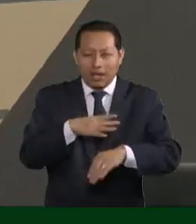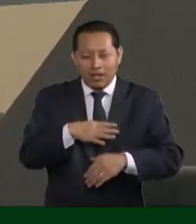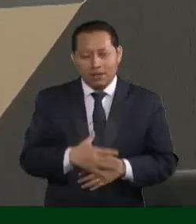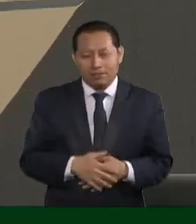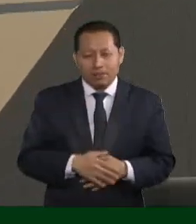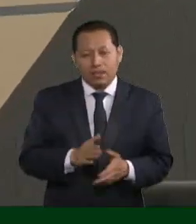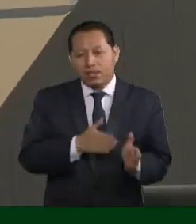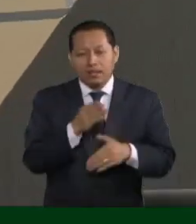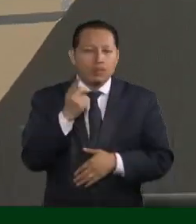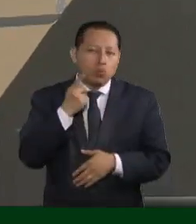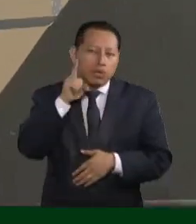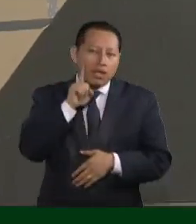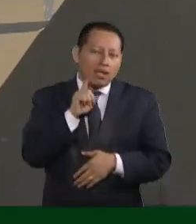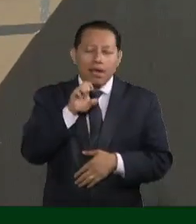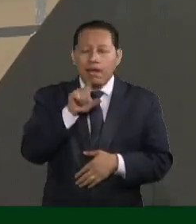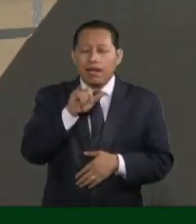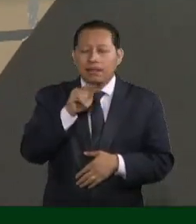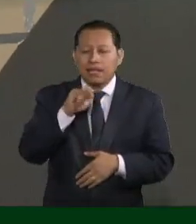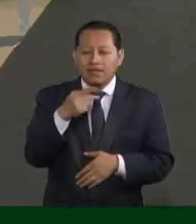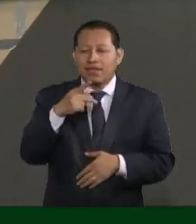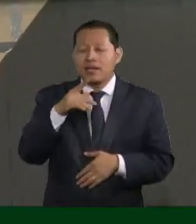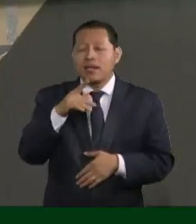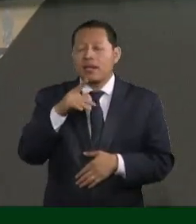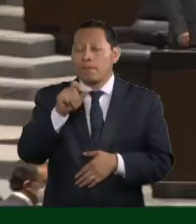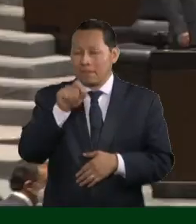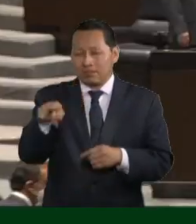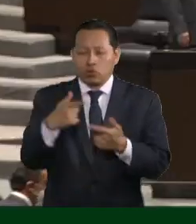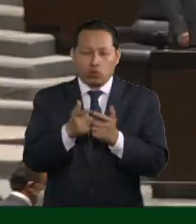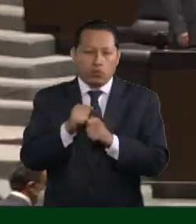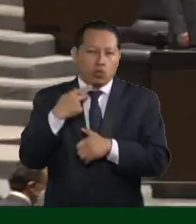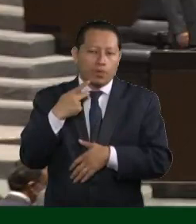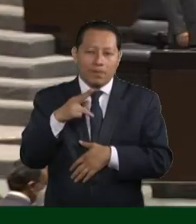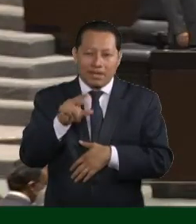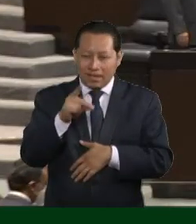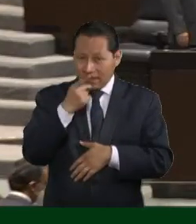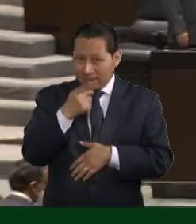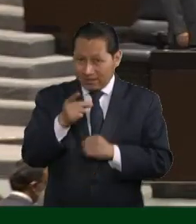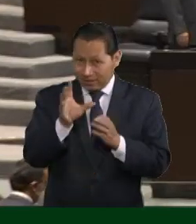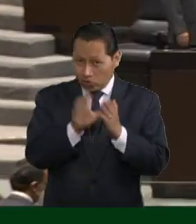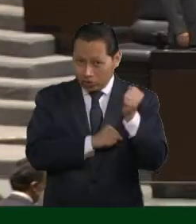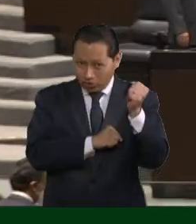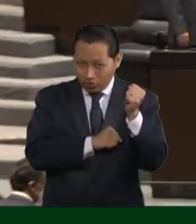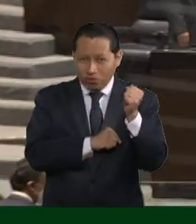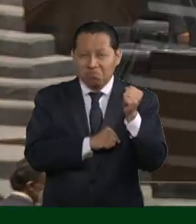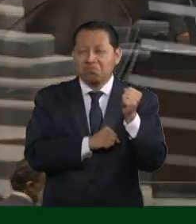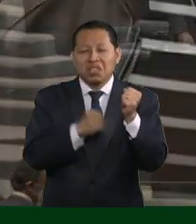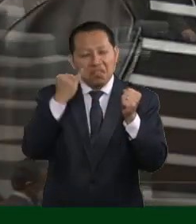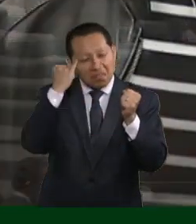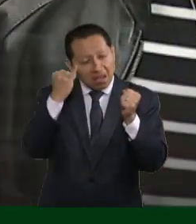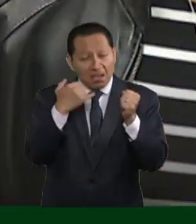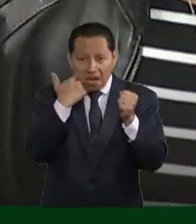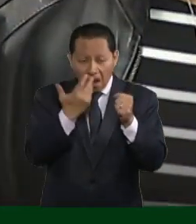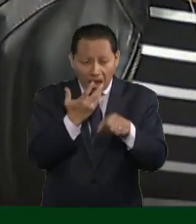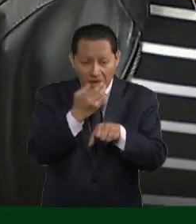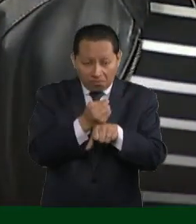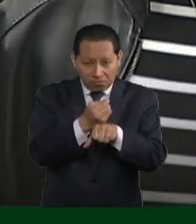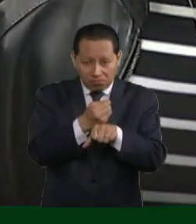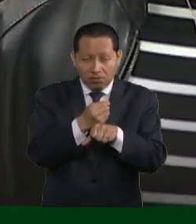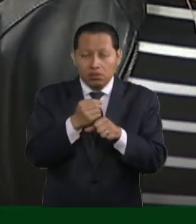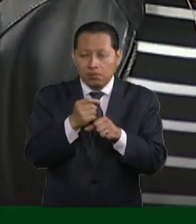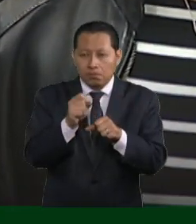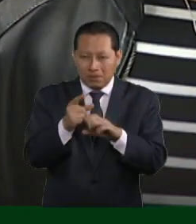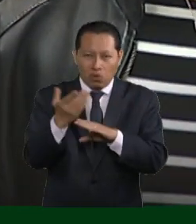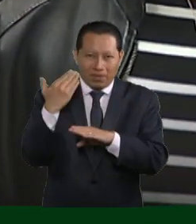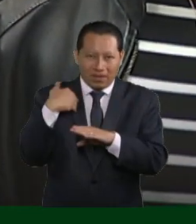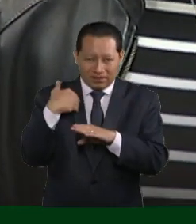La diputada Elizabeth Pérez Valdés del PRD se manifestó en contra de cualquier reforma a la Carta Magna que pueda atentar contra el espíritu del constituyente